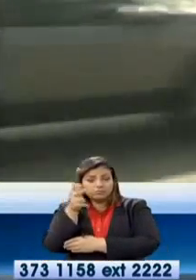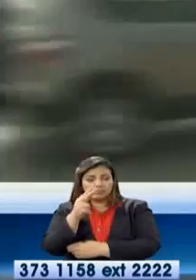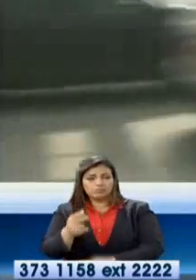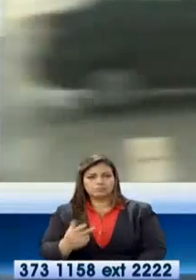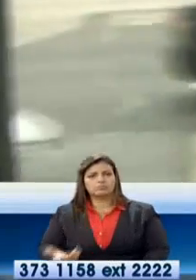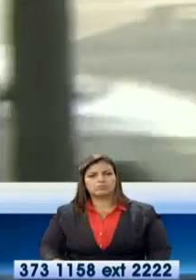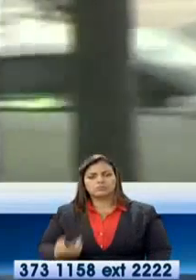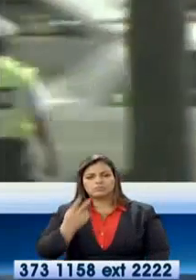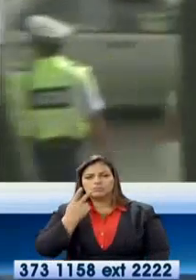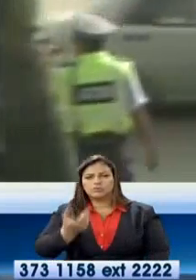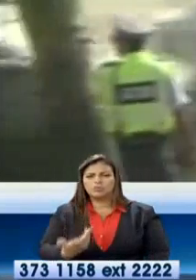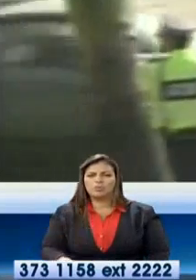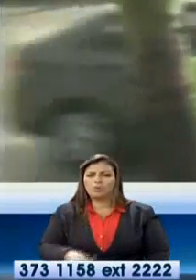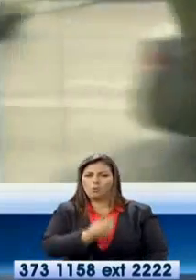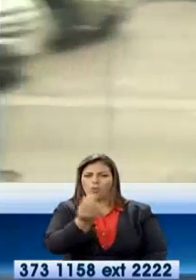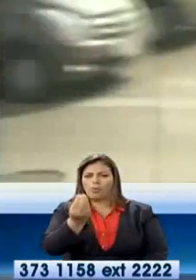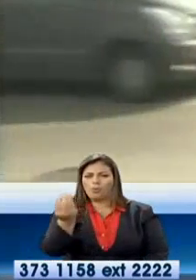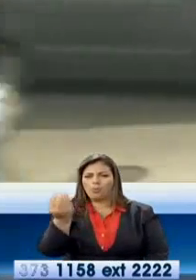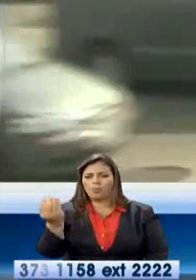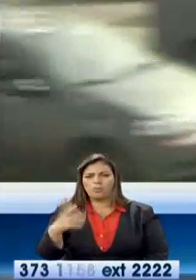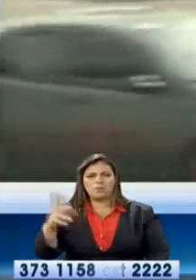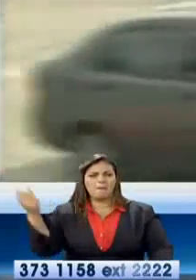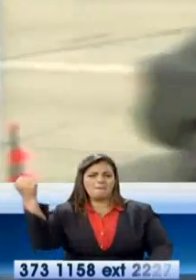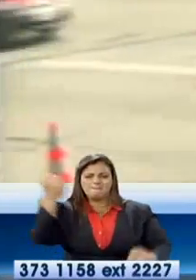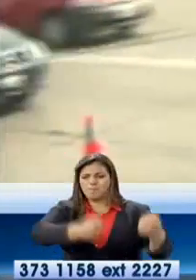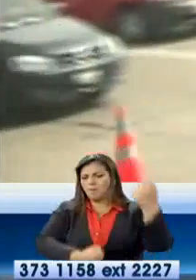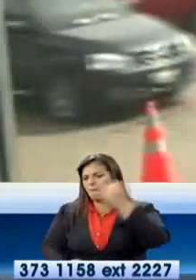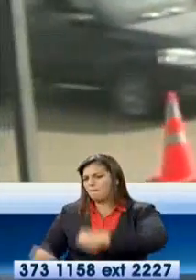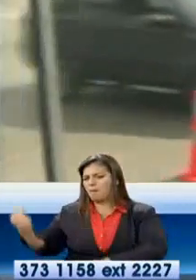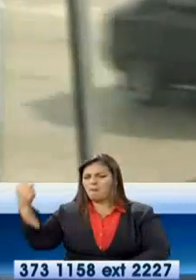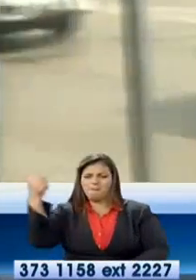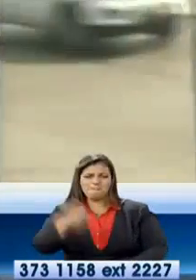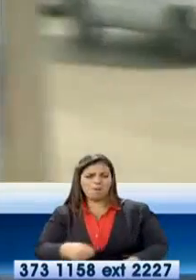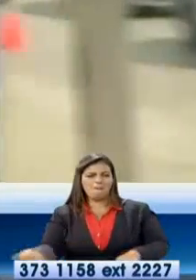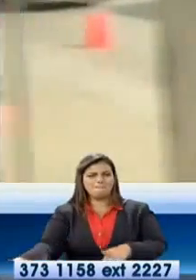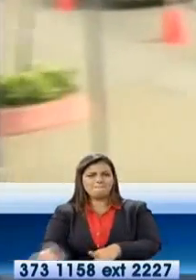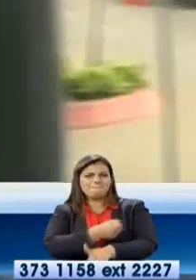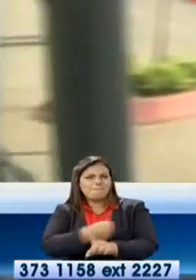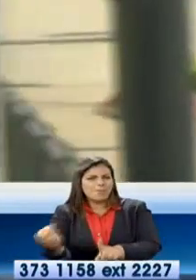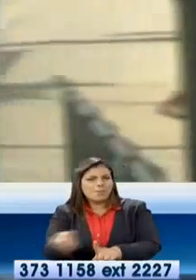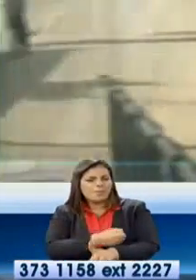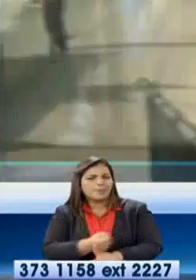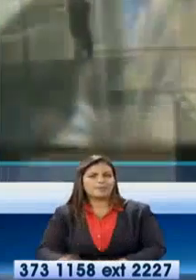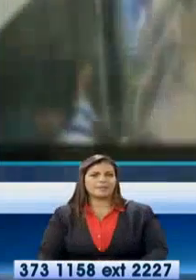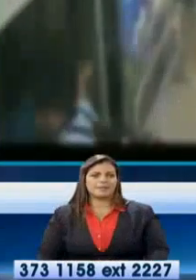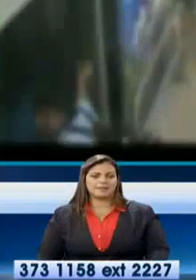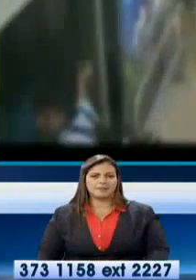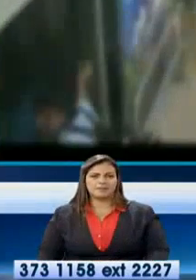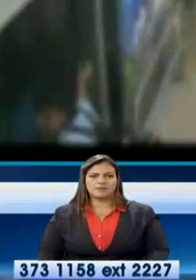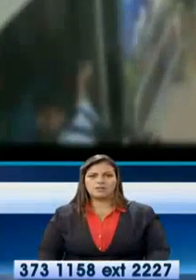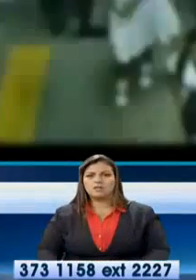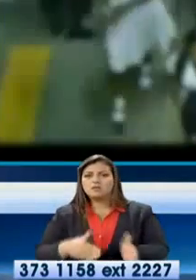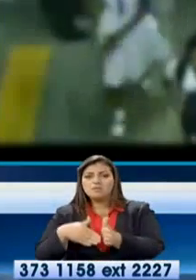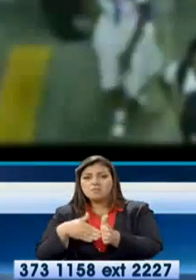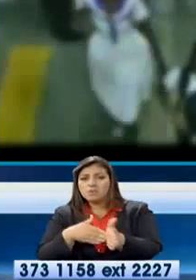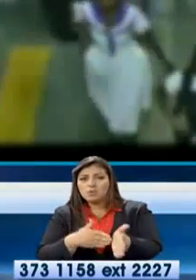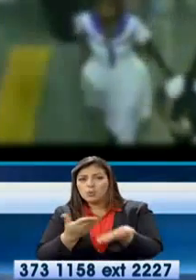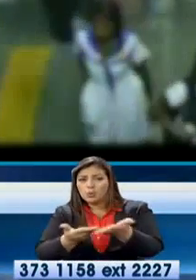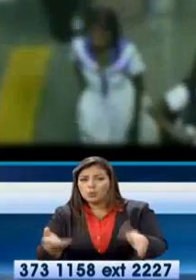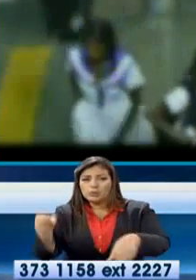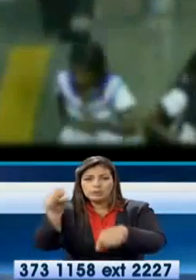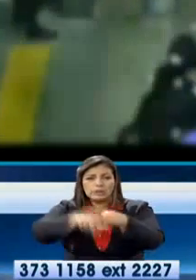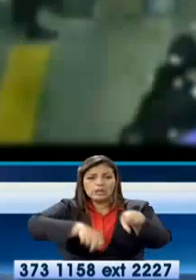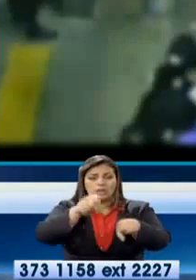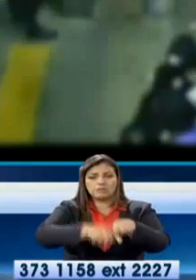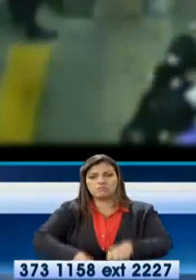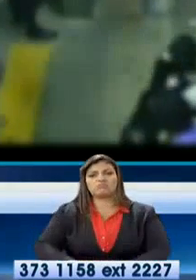de vigilancia, por las cámaras de seguridad. Estamos en la parada de la base naval entrevistando justamente a